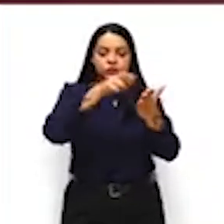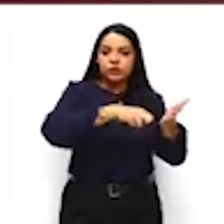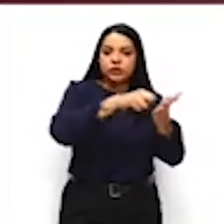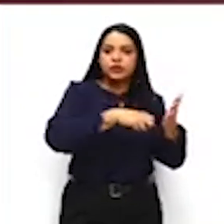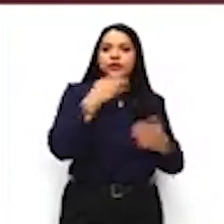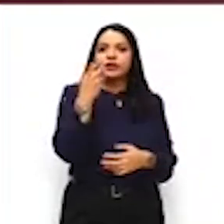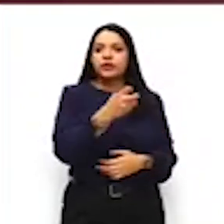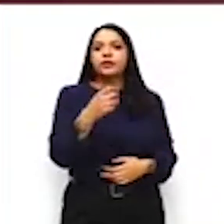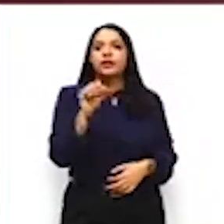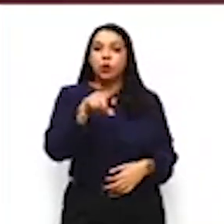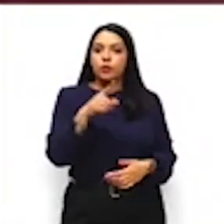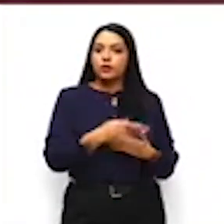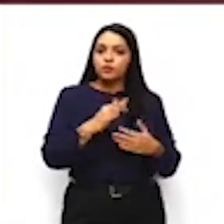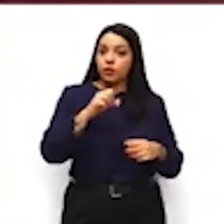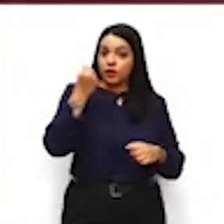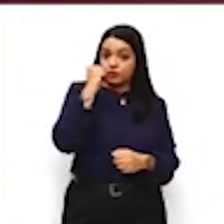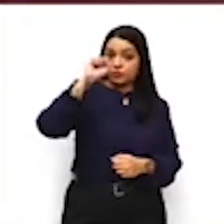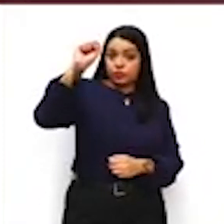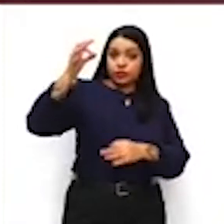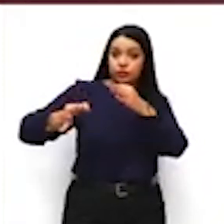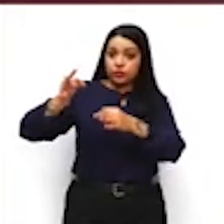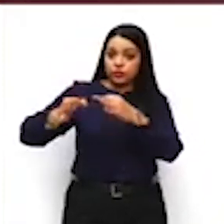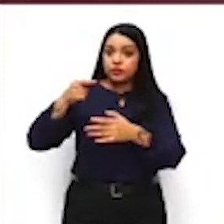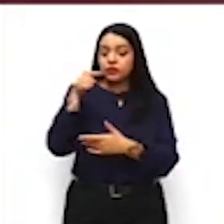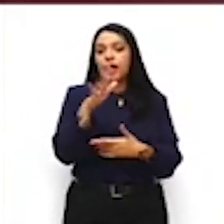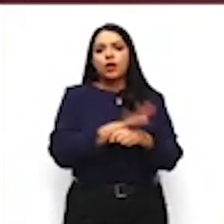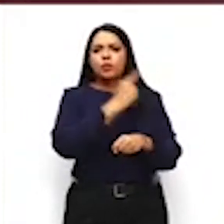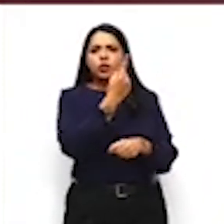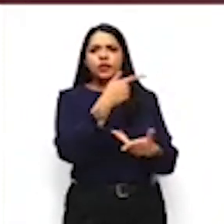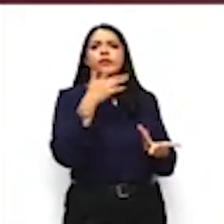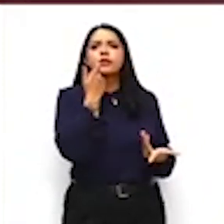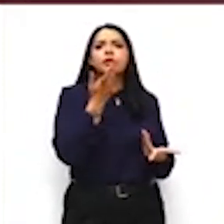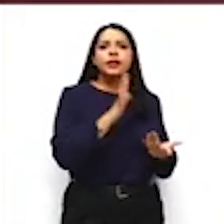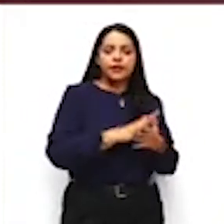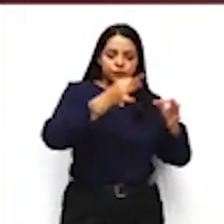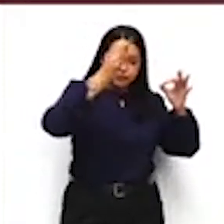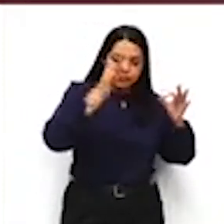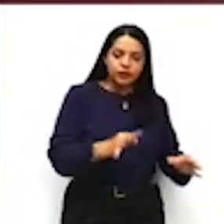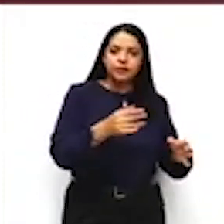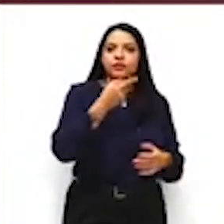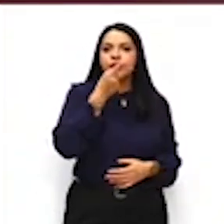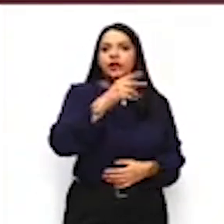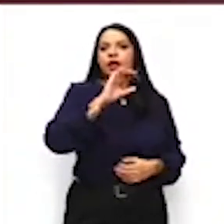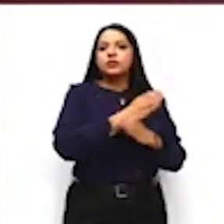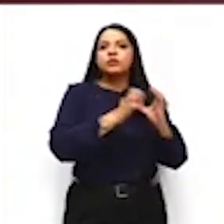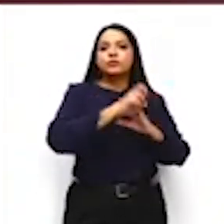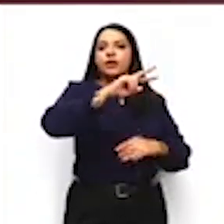podíamos reformar también al Poder Judicial, porque queríamos democratizar ese poder. Y